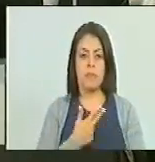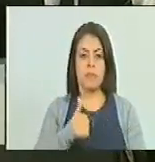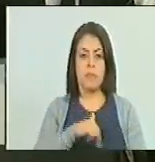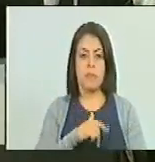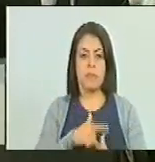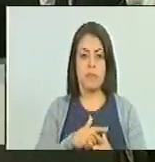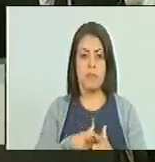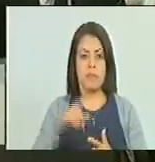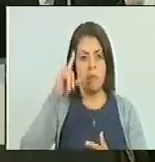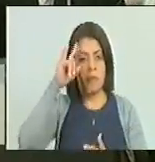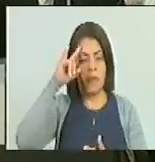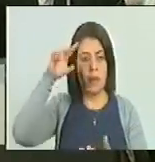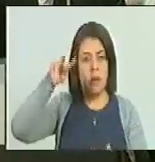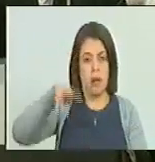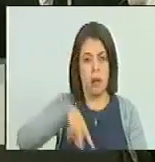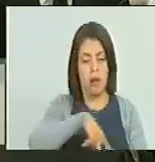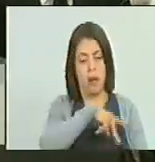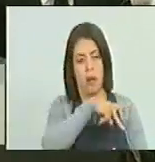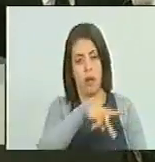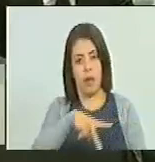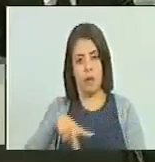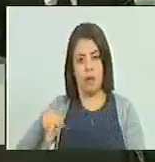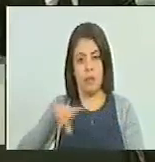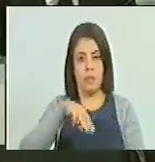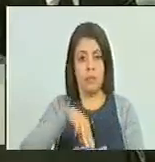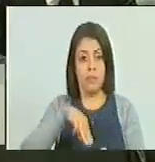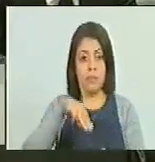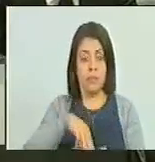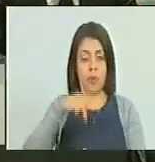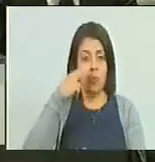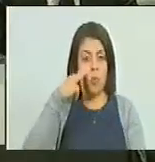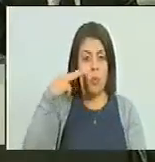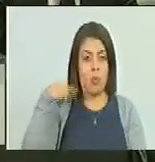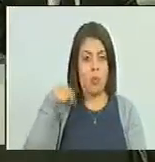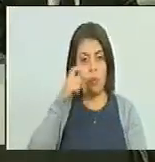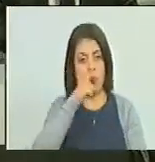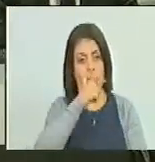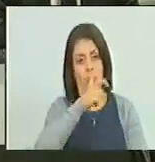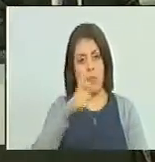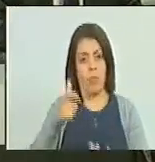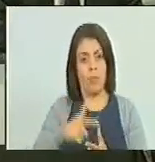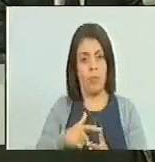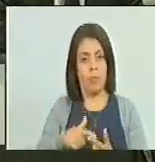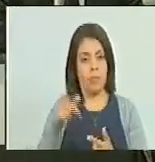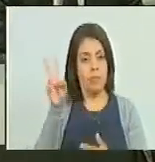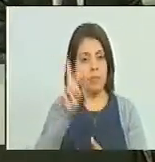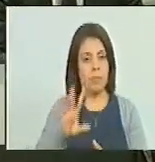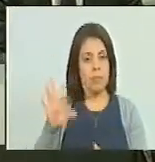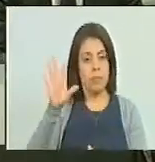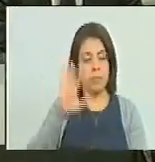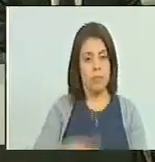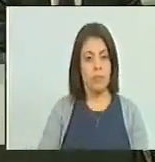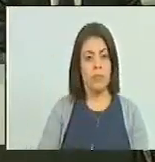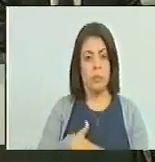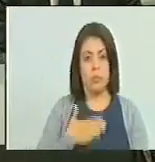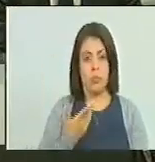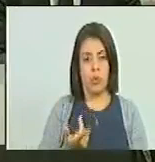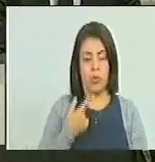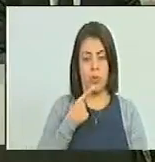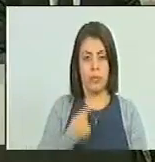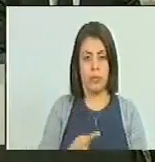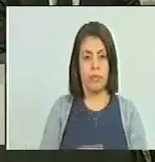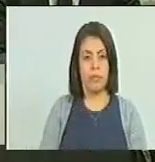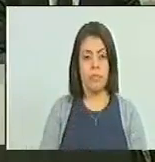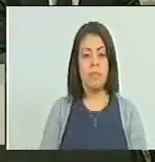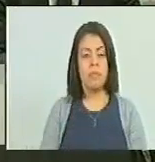diablos danzantes de llave. Para el pueblo de Miranda, un gran orgullo, para el pueblo de Venezuela, poder estar